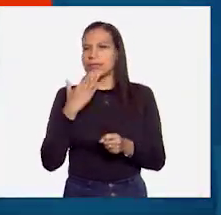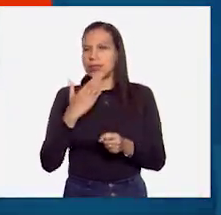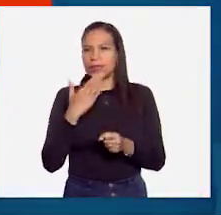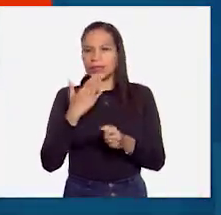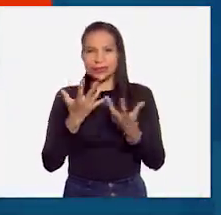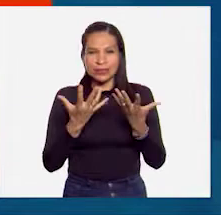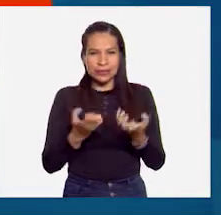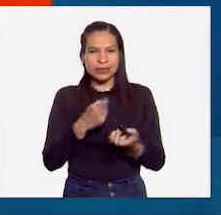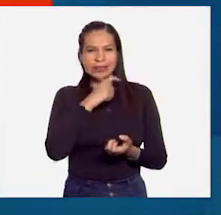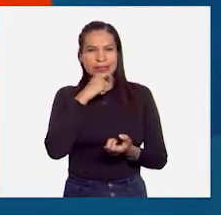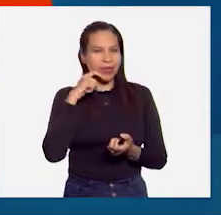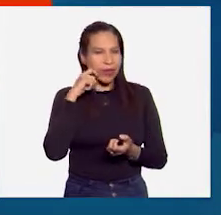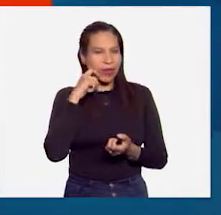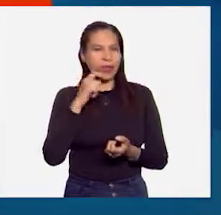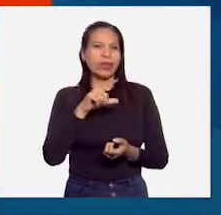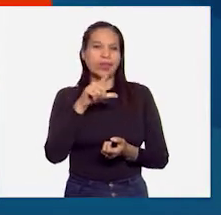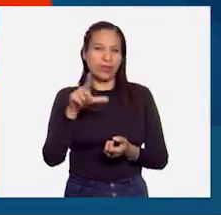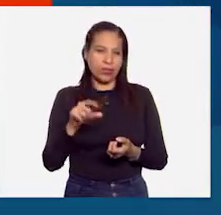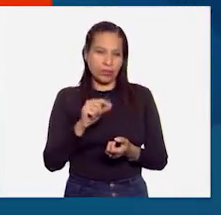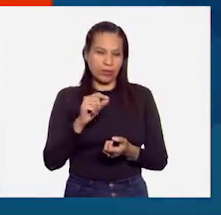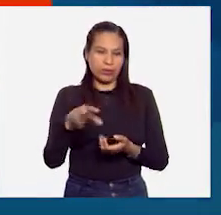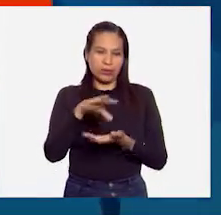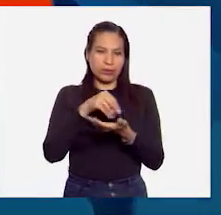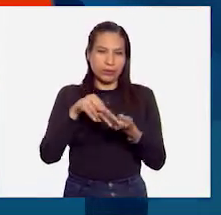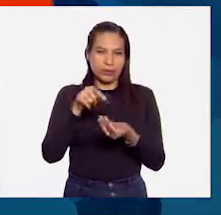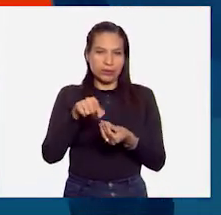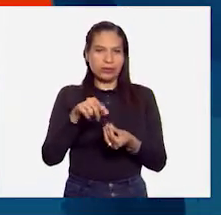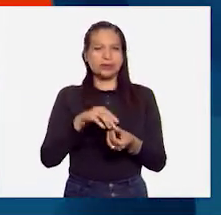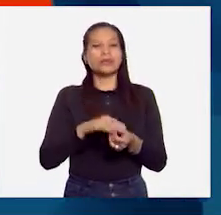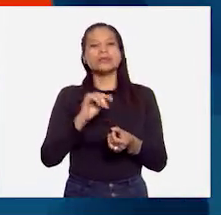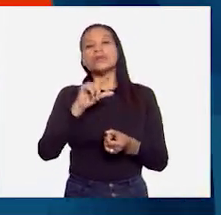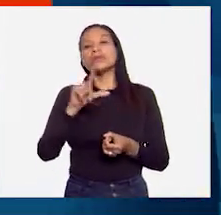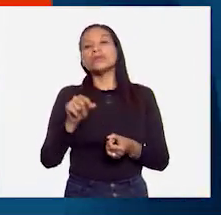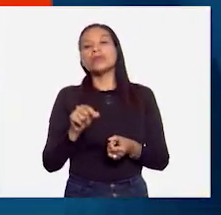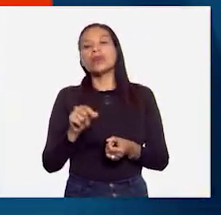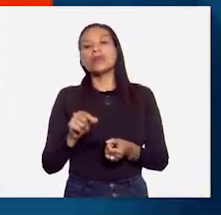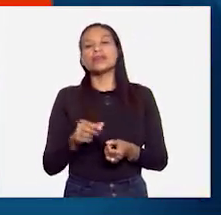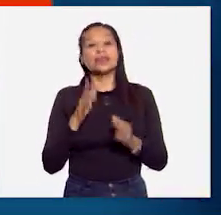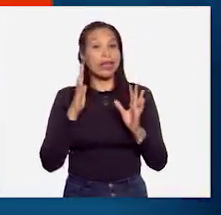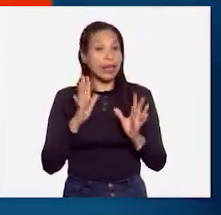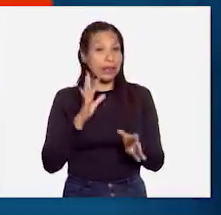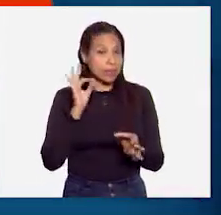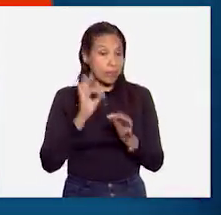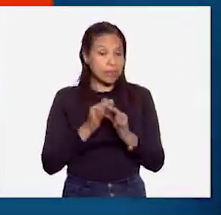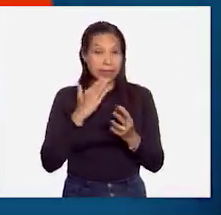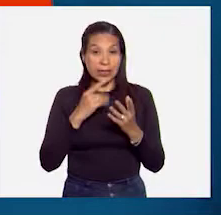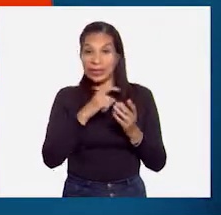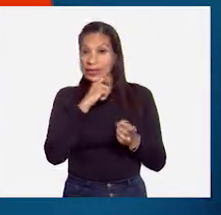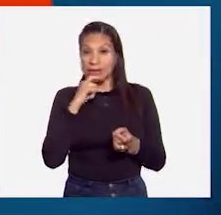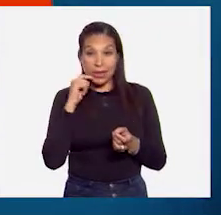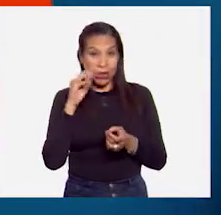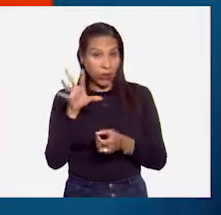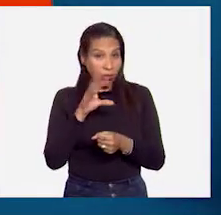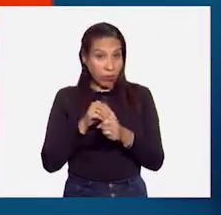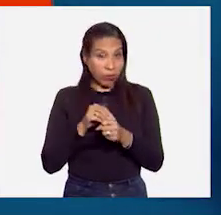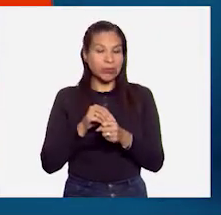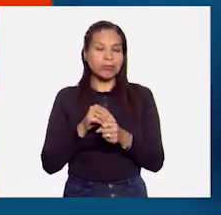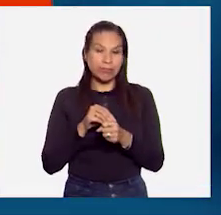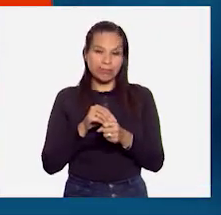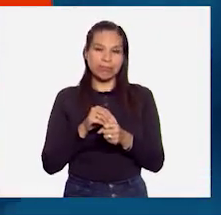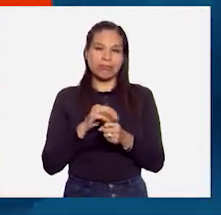bien seco, y después las tiran los granos de mesa. Posteriormente, ya que esté completamente seco, pueden